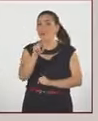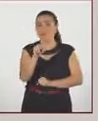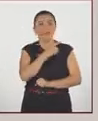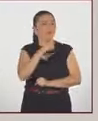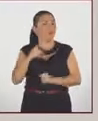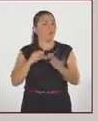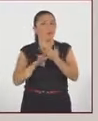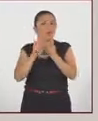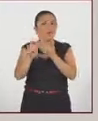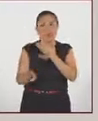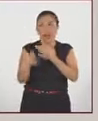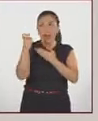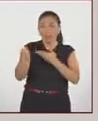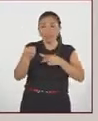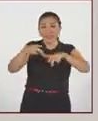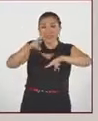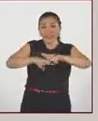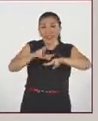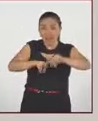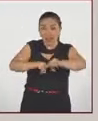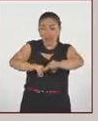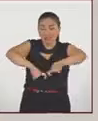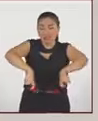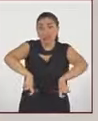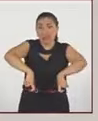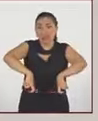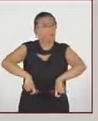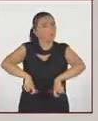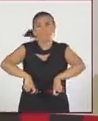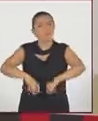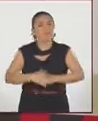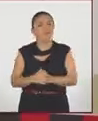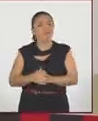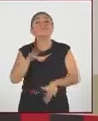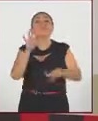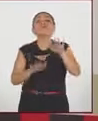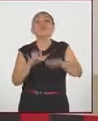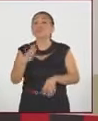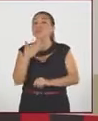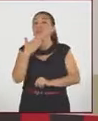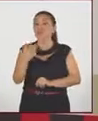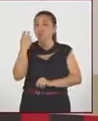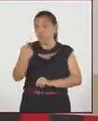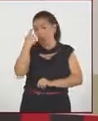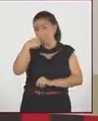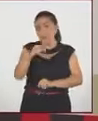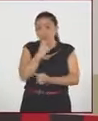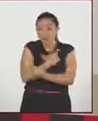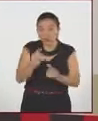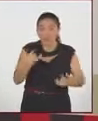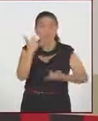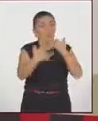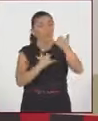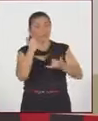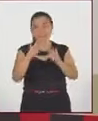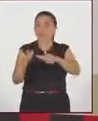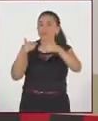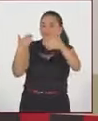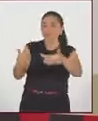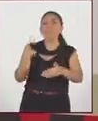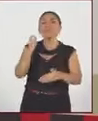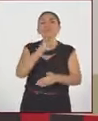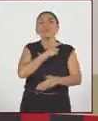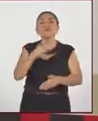evitarla. Algunas veces la posición correcta para cuando los niños están jugando es con las